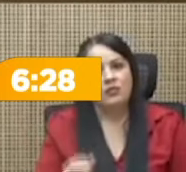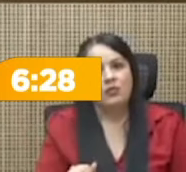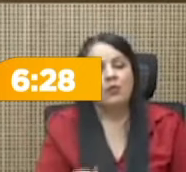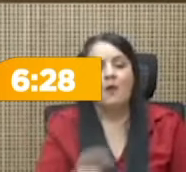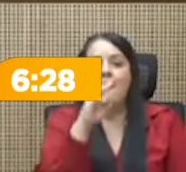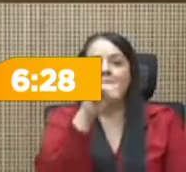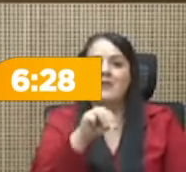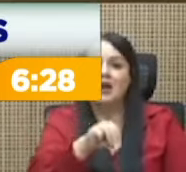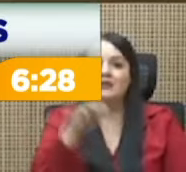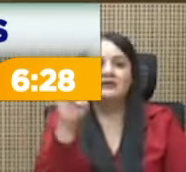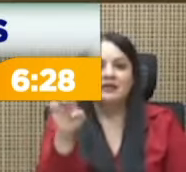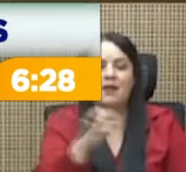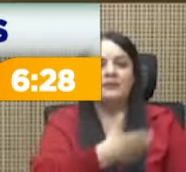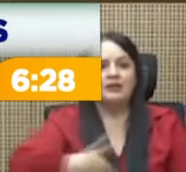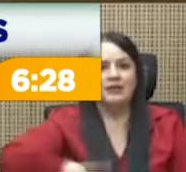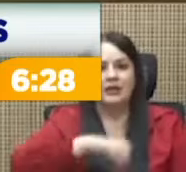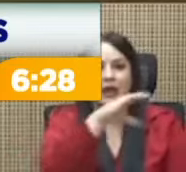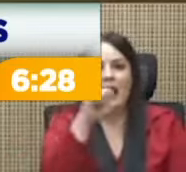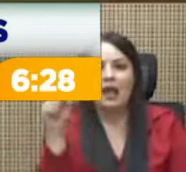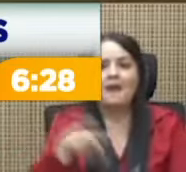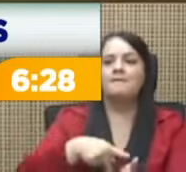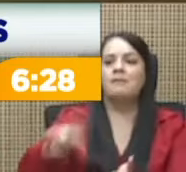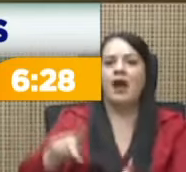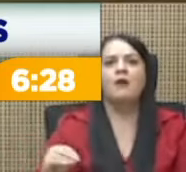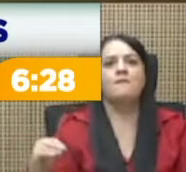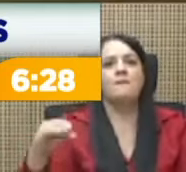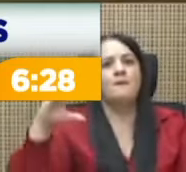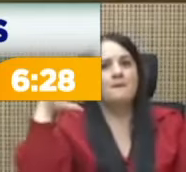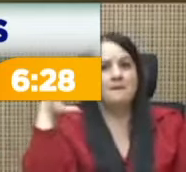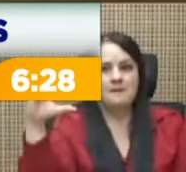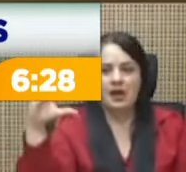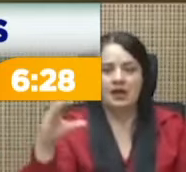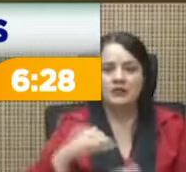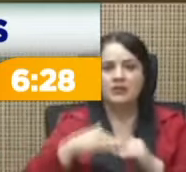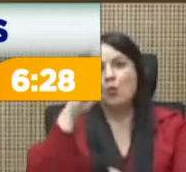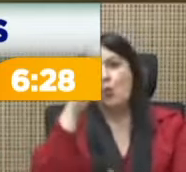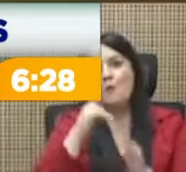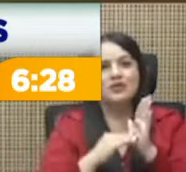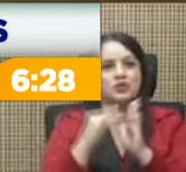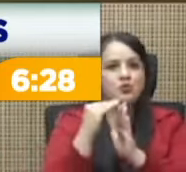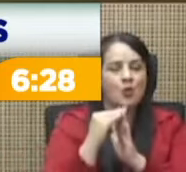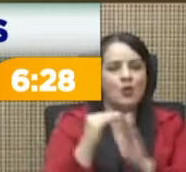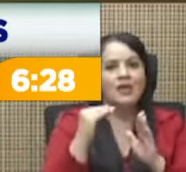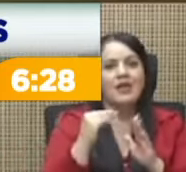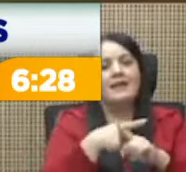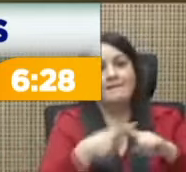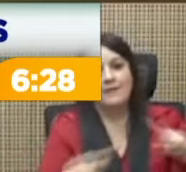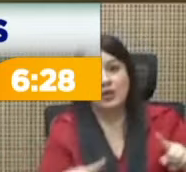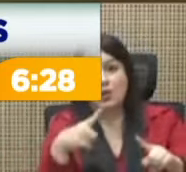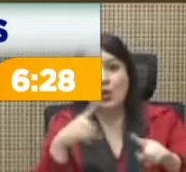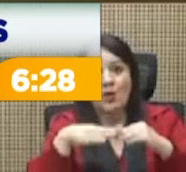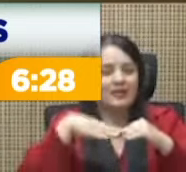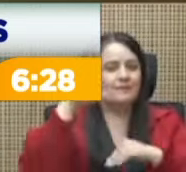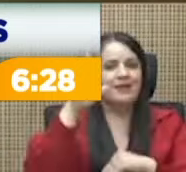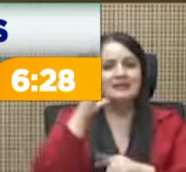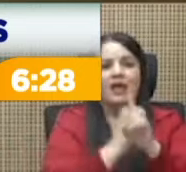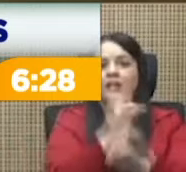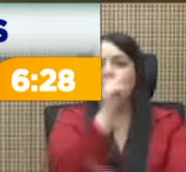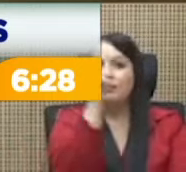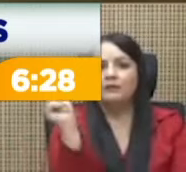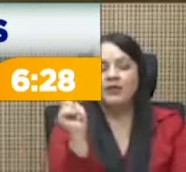Esquivel, presidenta de la Caja, a la que le pagaron de más, más de 1,5 millones de más cada mes, dice, no,